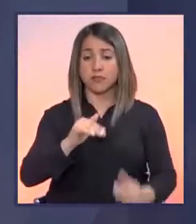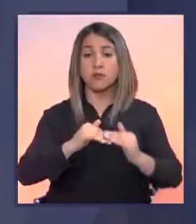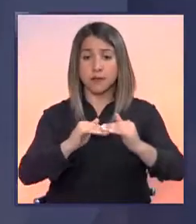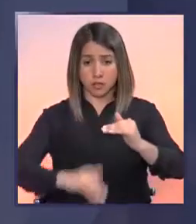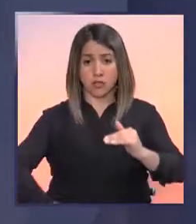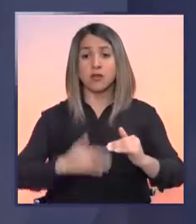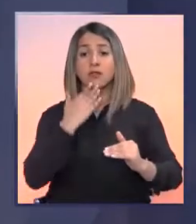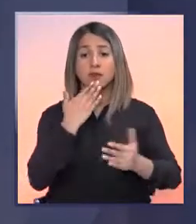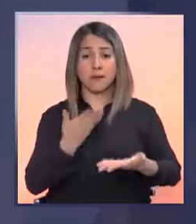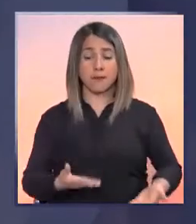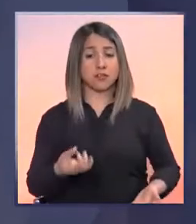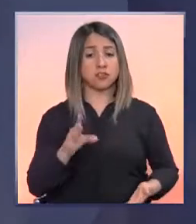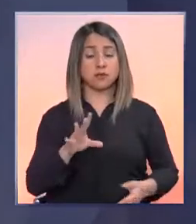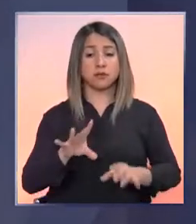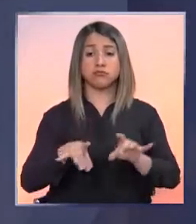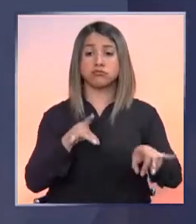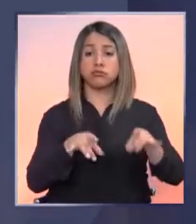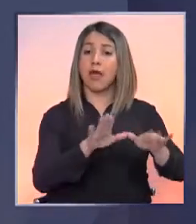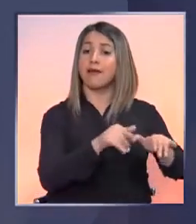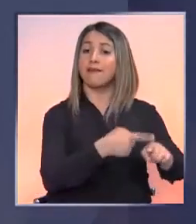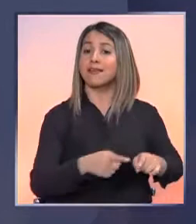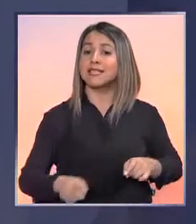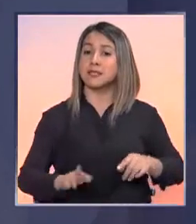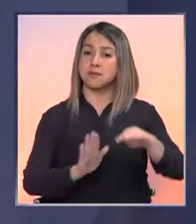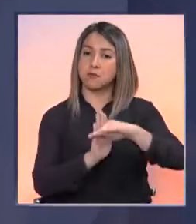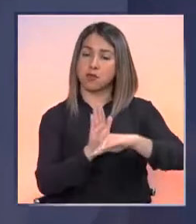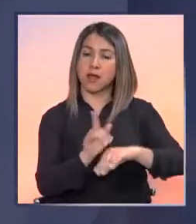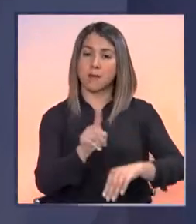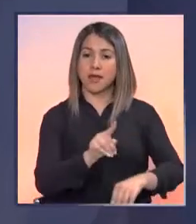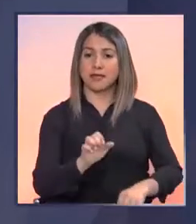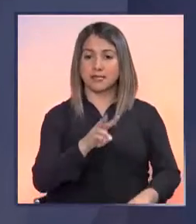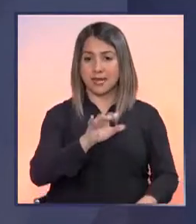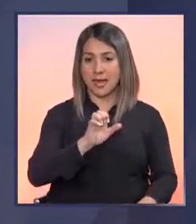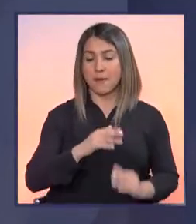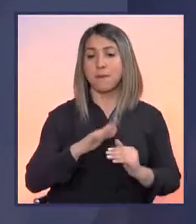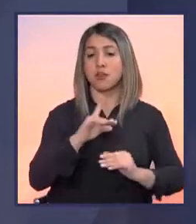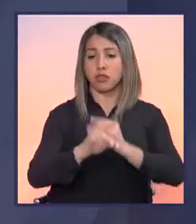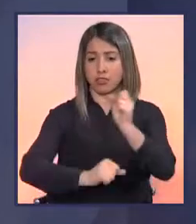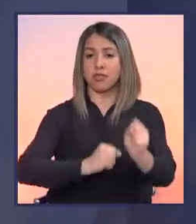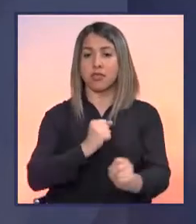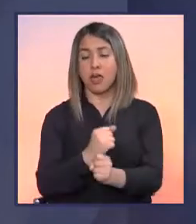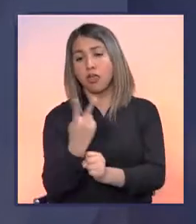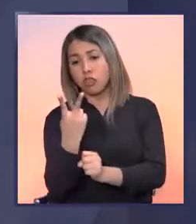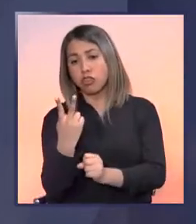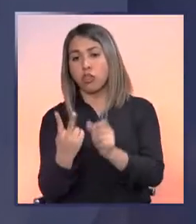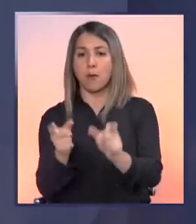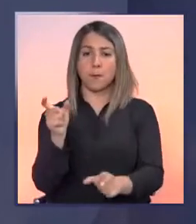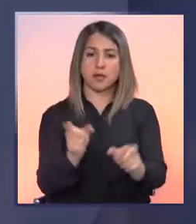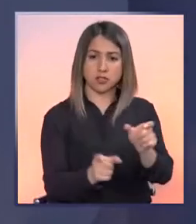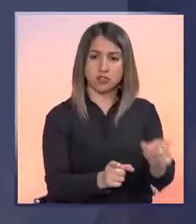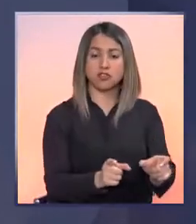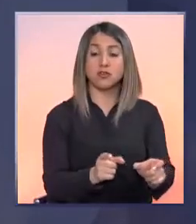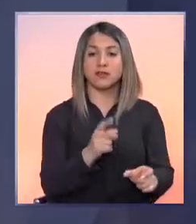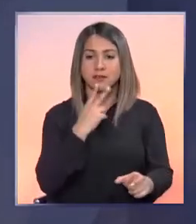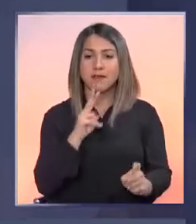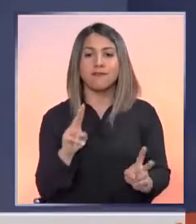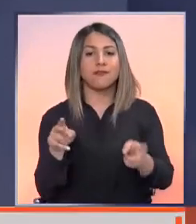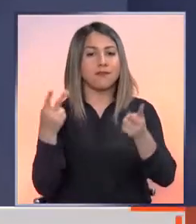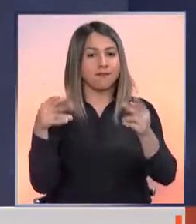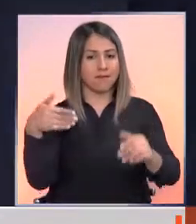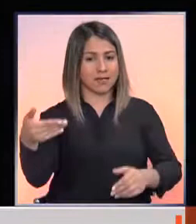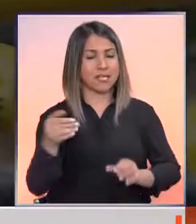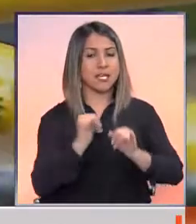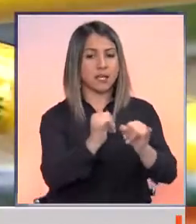atendidos solo ambulatoriamente por programas del sename mayores de edad los casos de personas que estarían vivas el